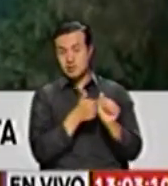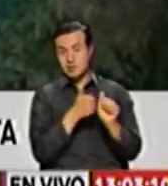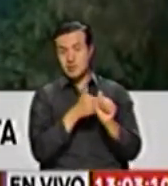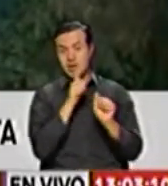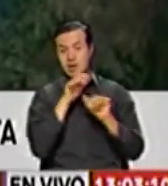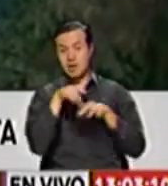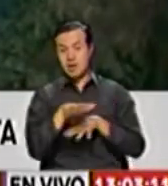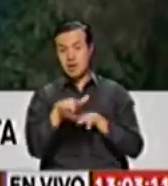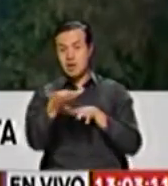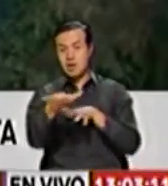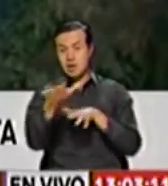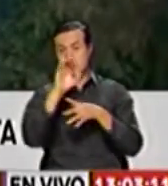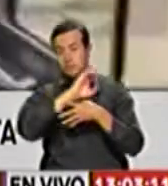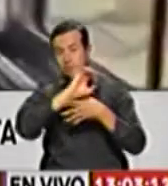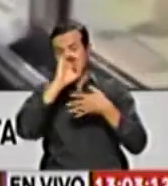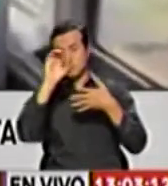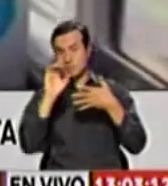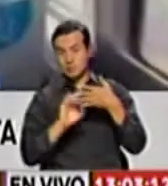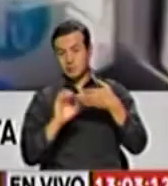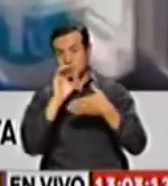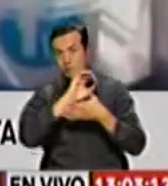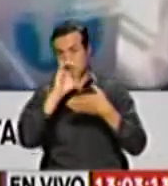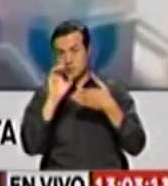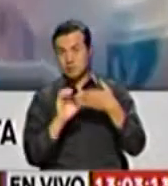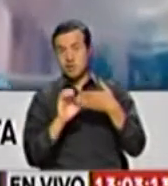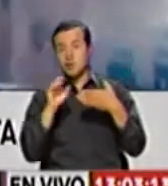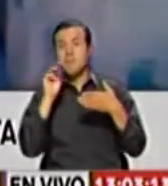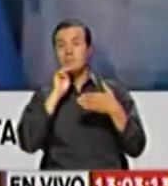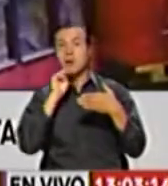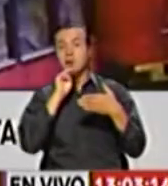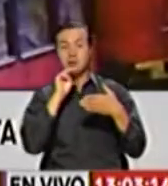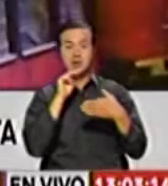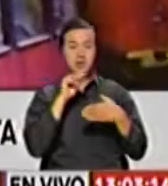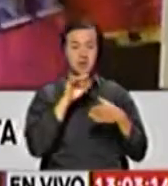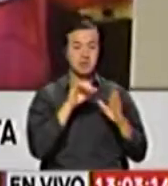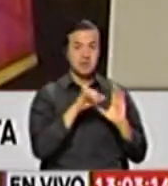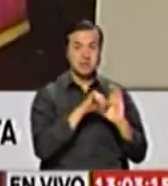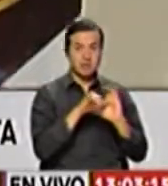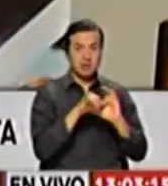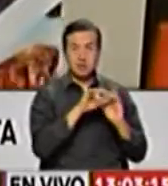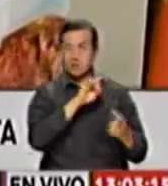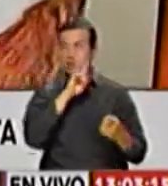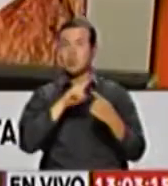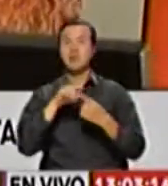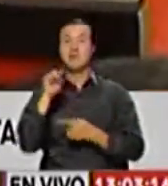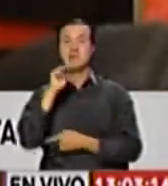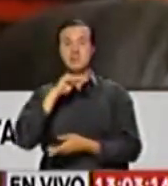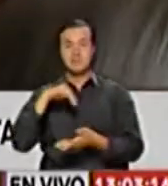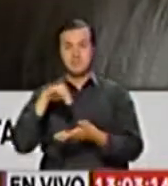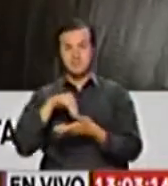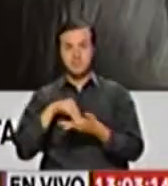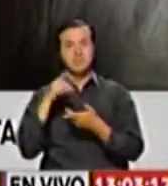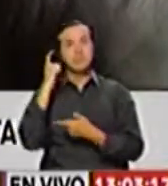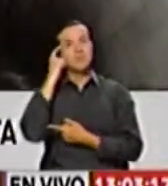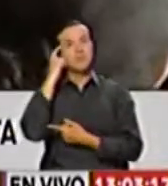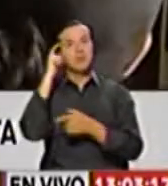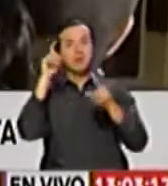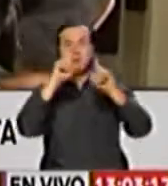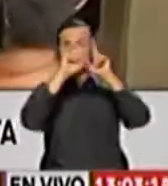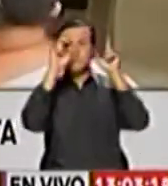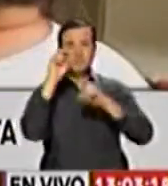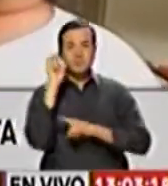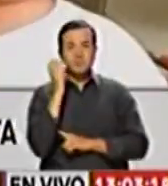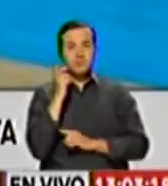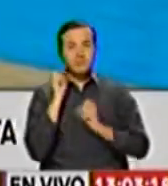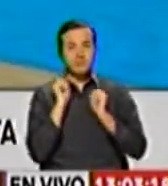por la península de Santa Elena, hasta llegar a Manta, en Manabí. Para el presidente de la Federación Nacional de Cámaras de Turismo, se abre